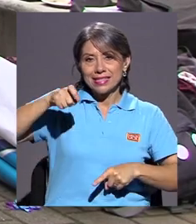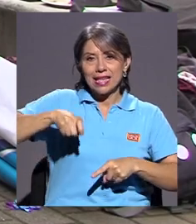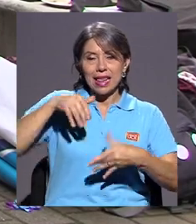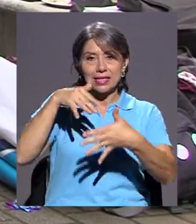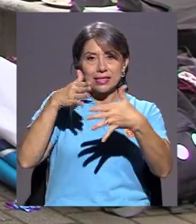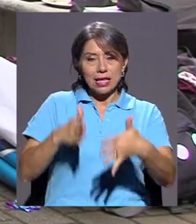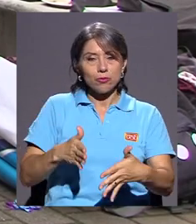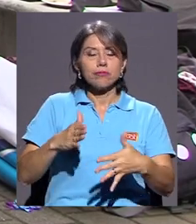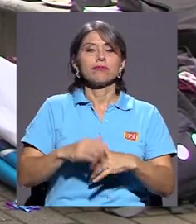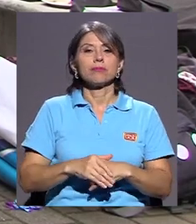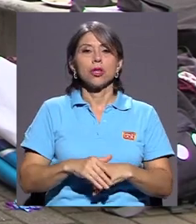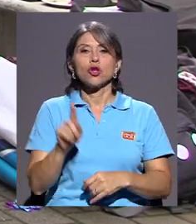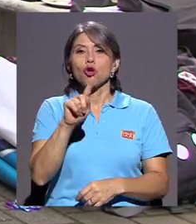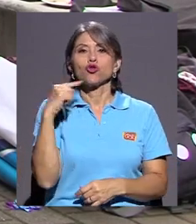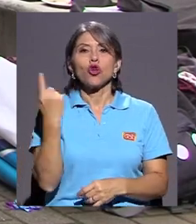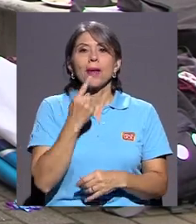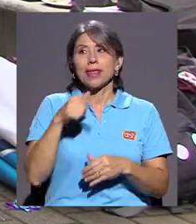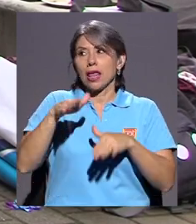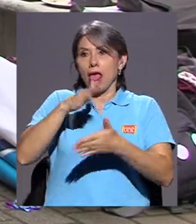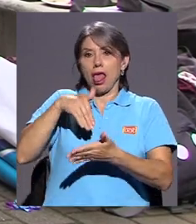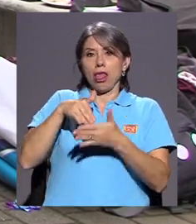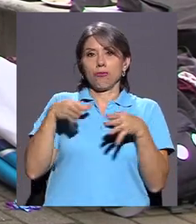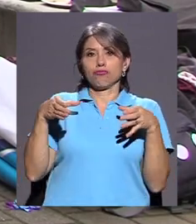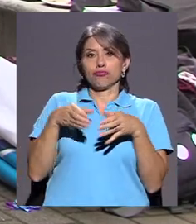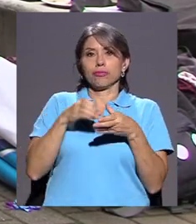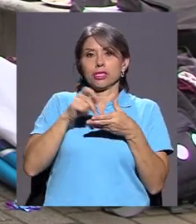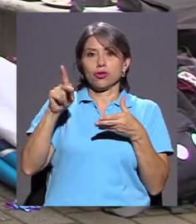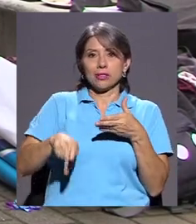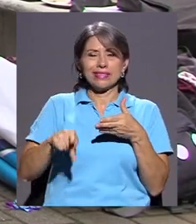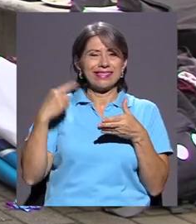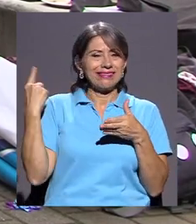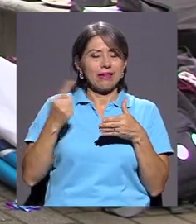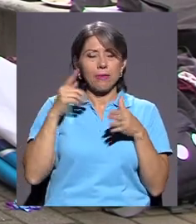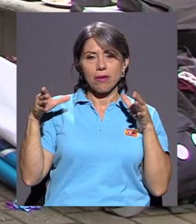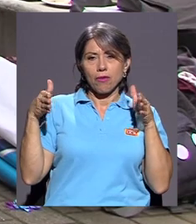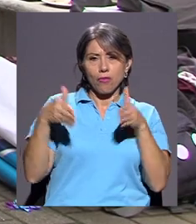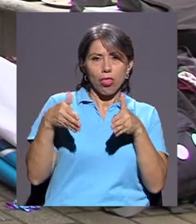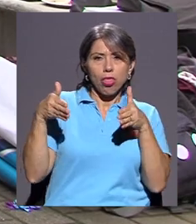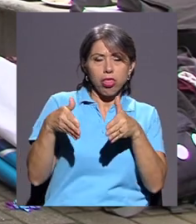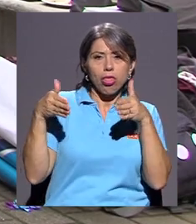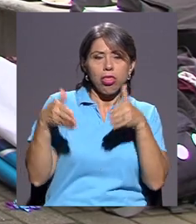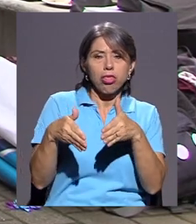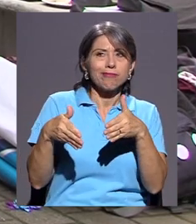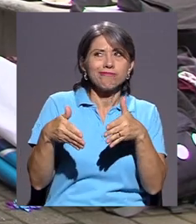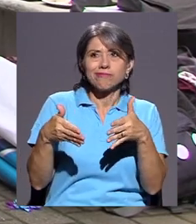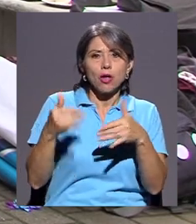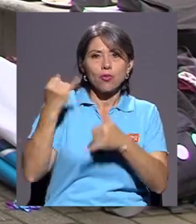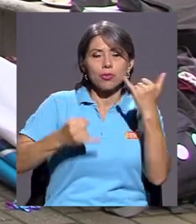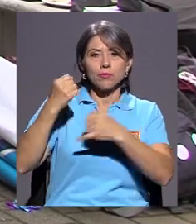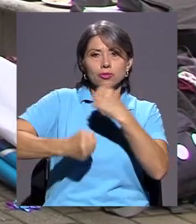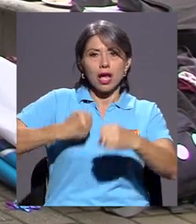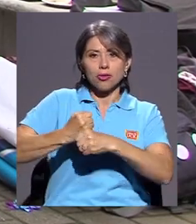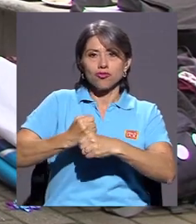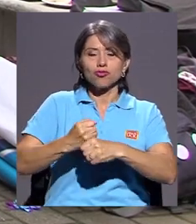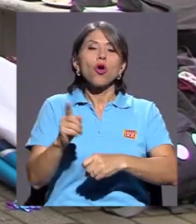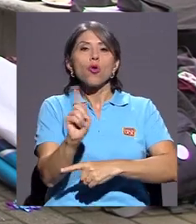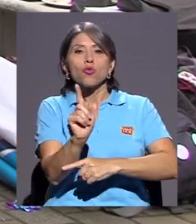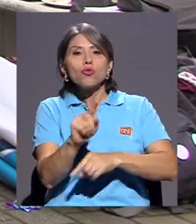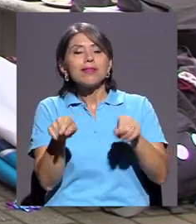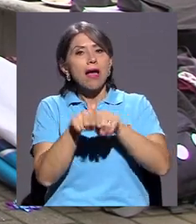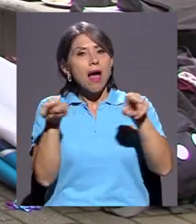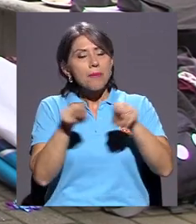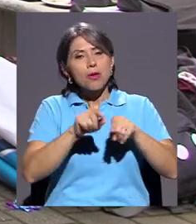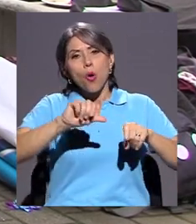de la comunidad estudiantil, no solo en la sede Rodrigo Facio, que es donde se ha concentrado, podemos decir, en unos últimos años,